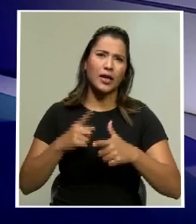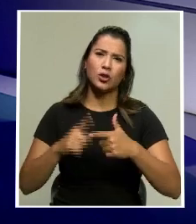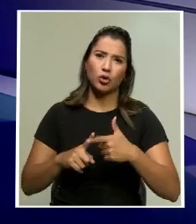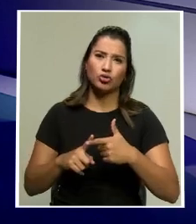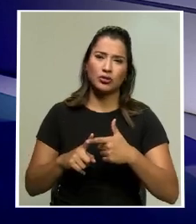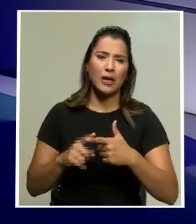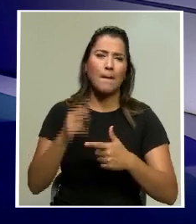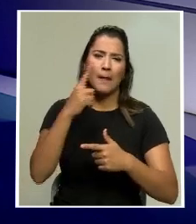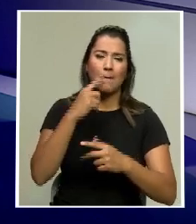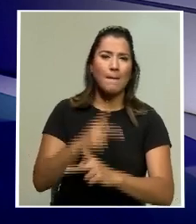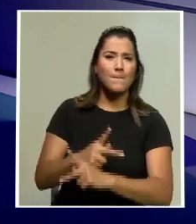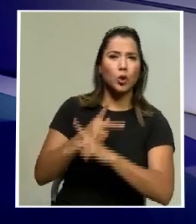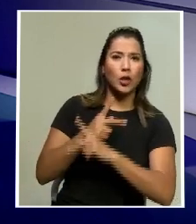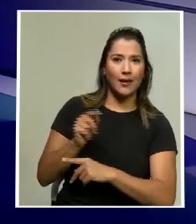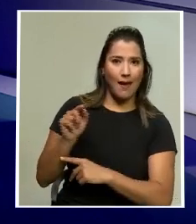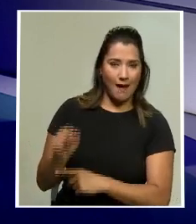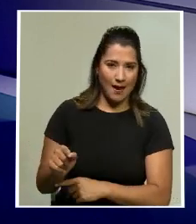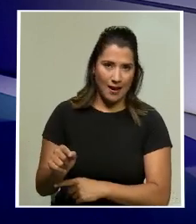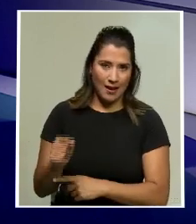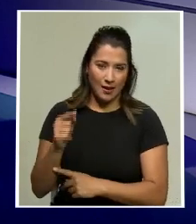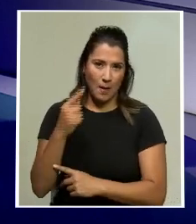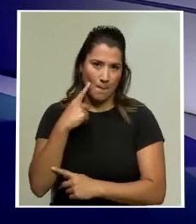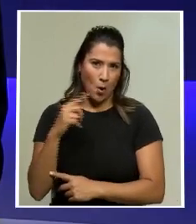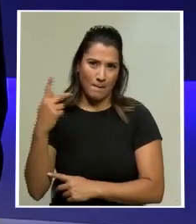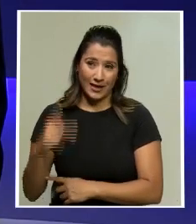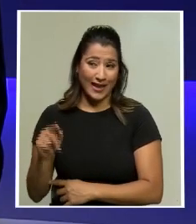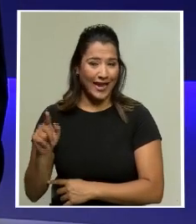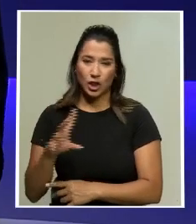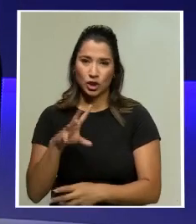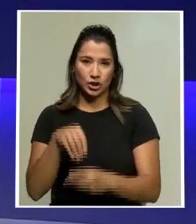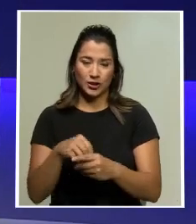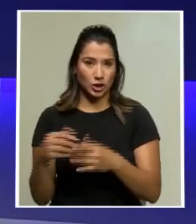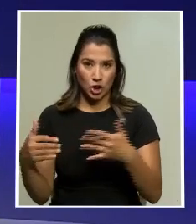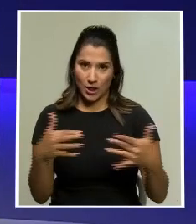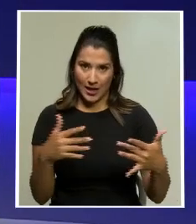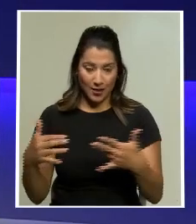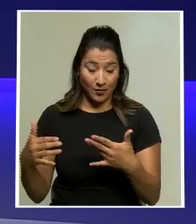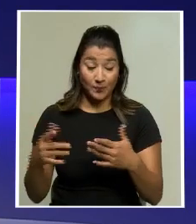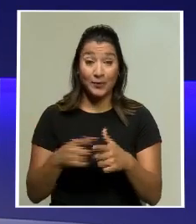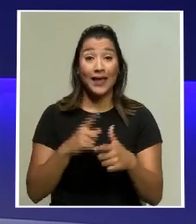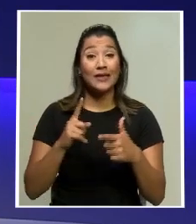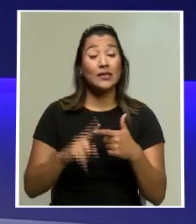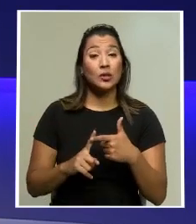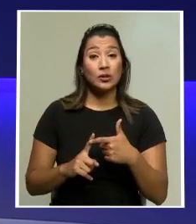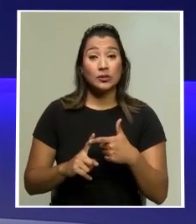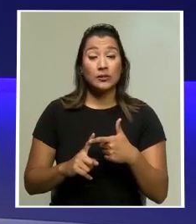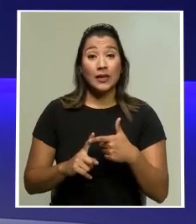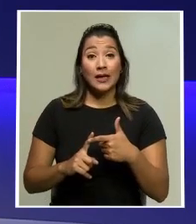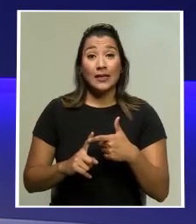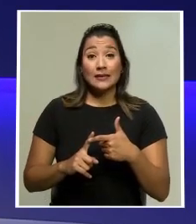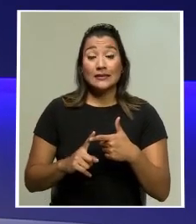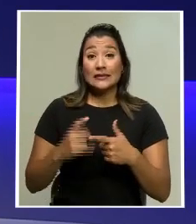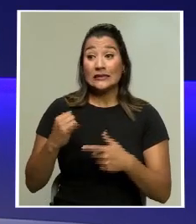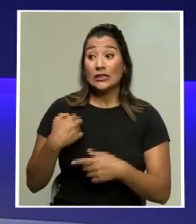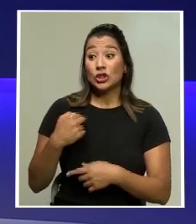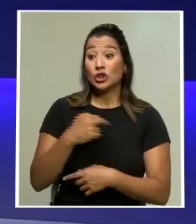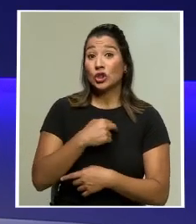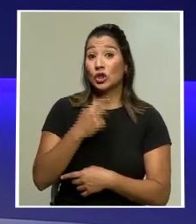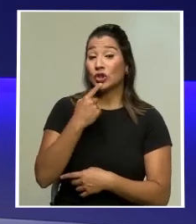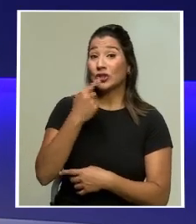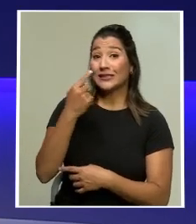esos peligros y no vivió la guerra. De manera de que decir que fue